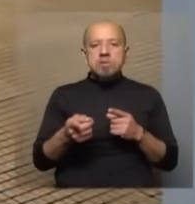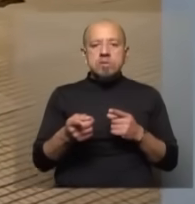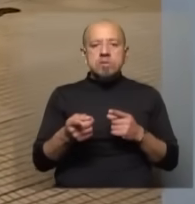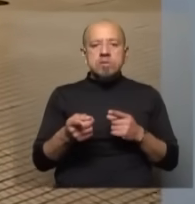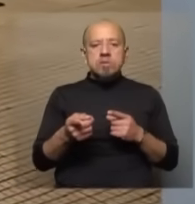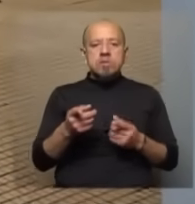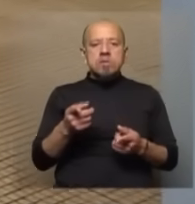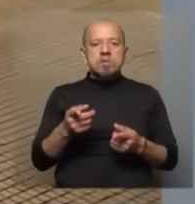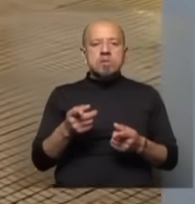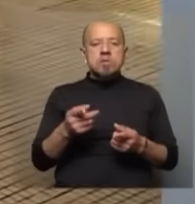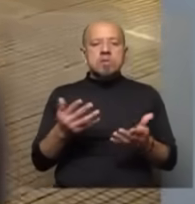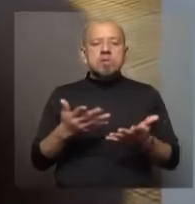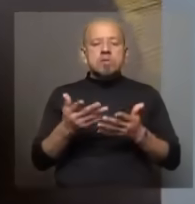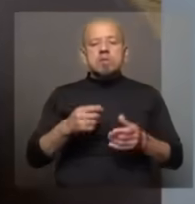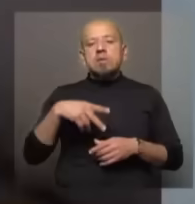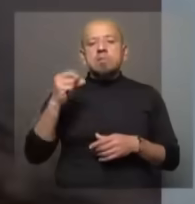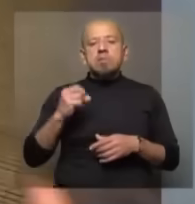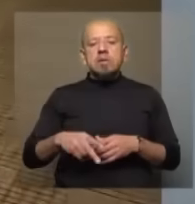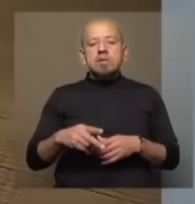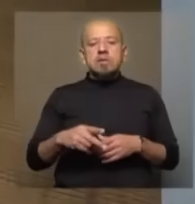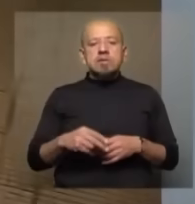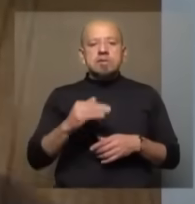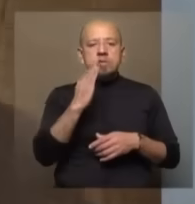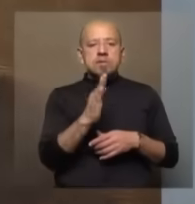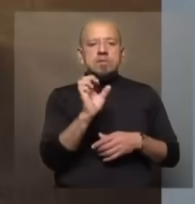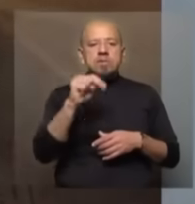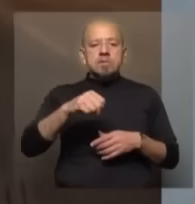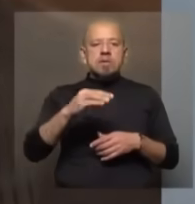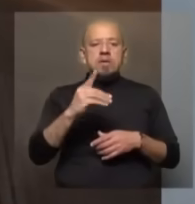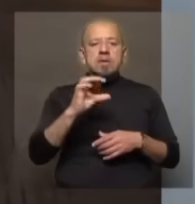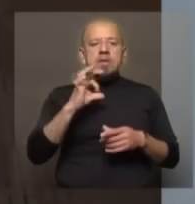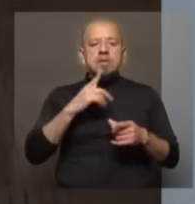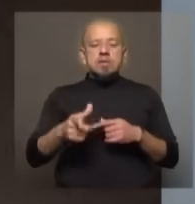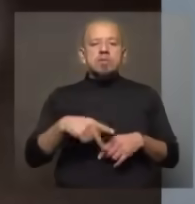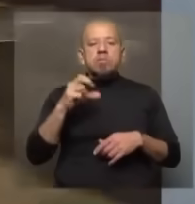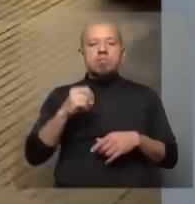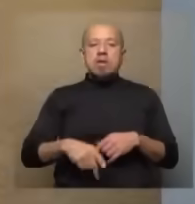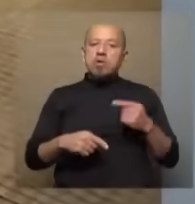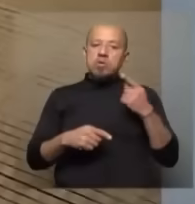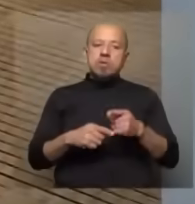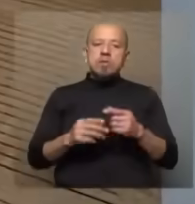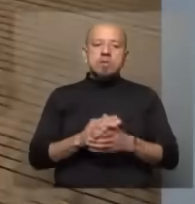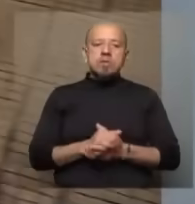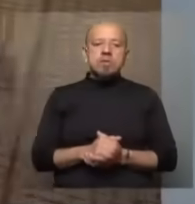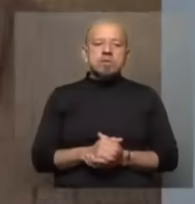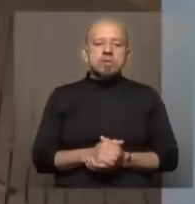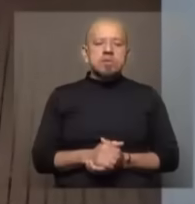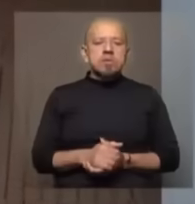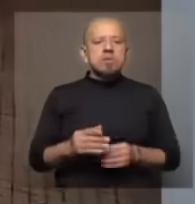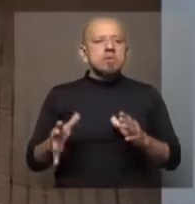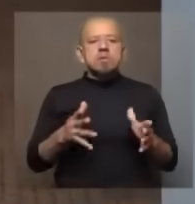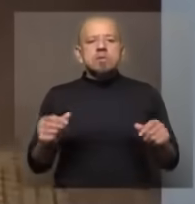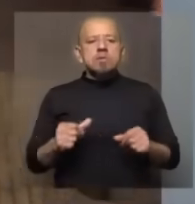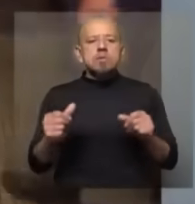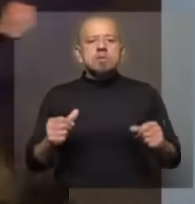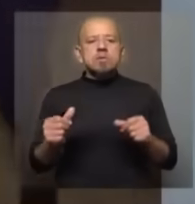colaboración hasta ahora en el plan que penadés presentaba como que era un plan contra él por es funciar dónde se desempeña En